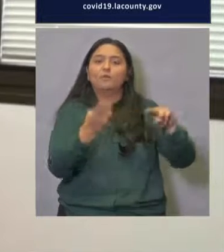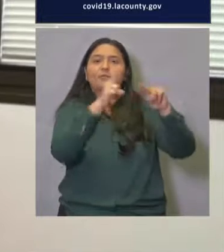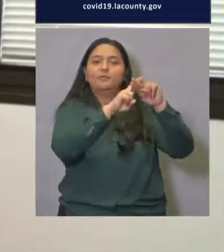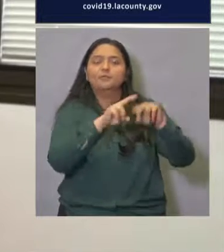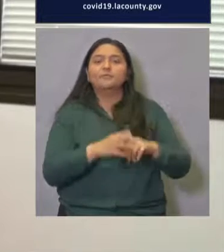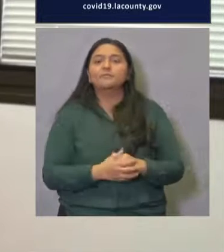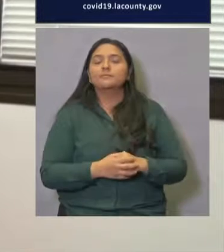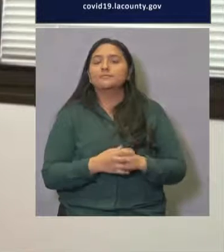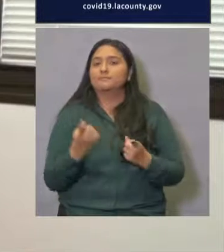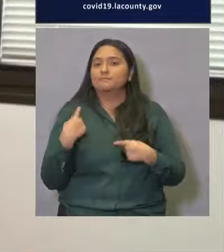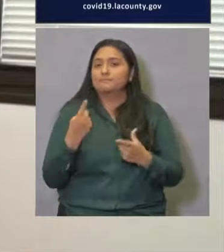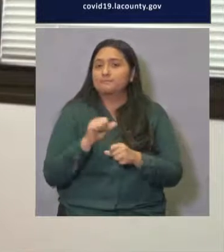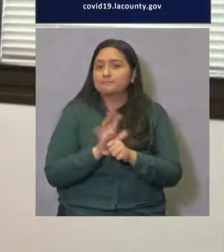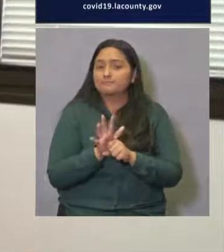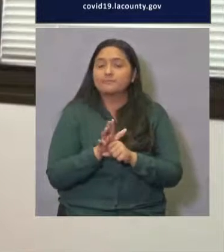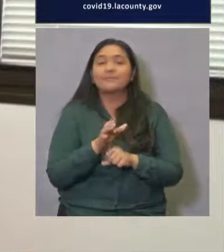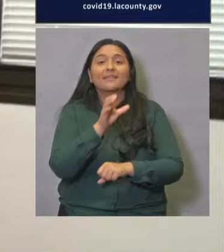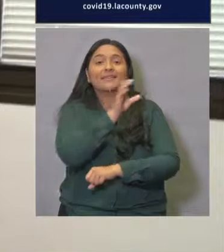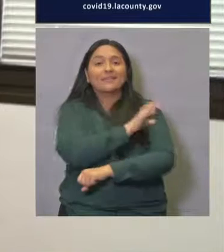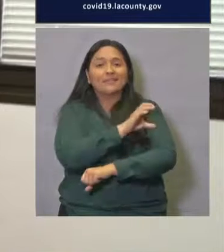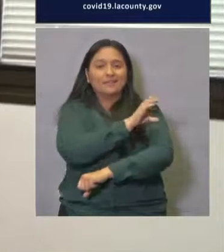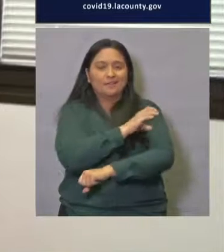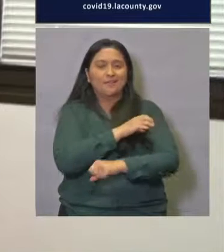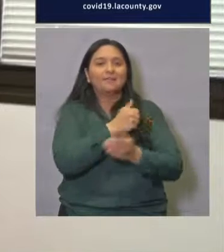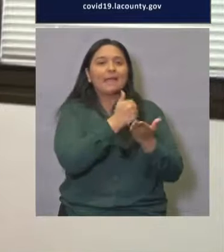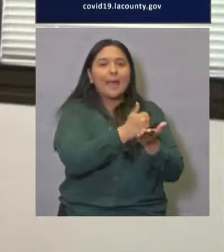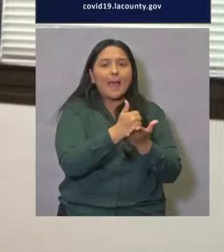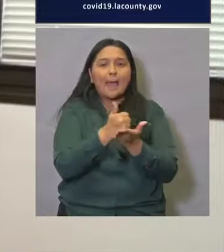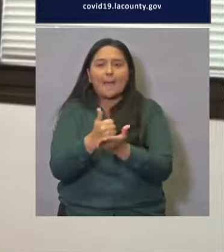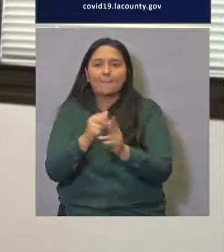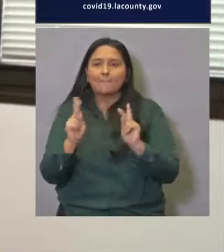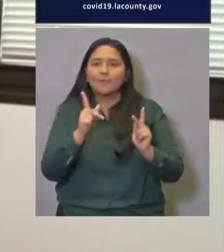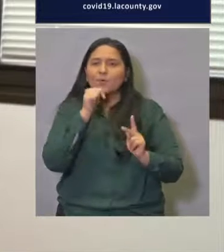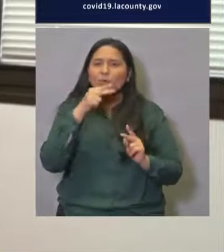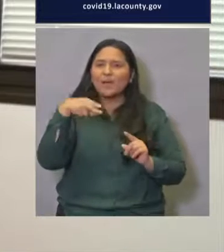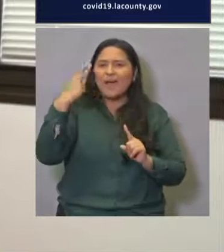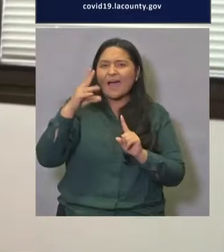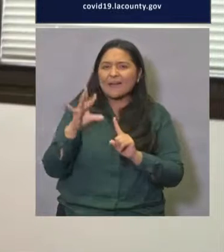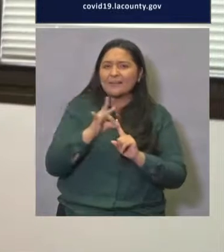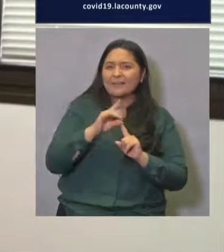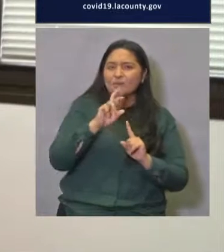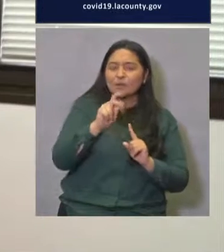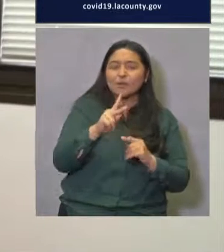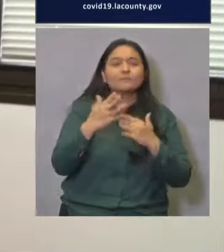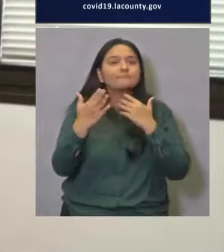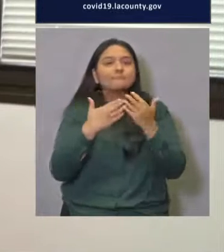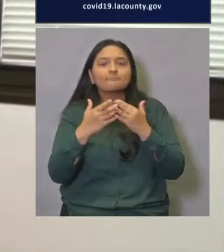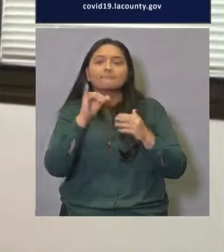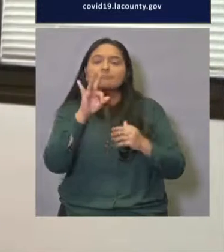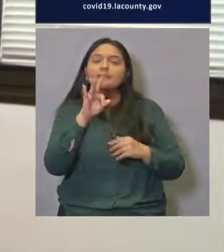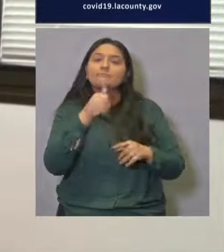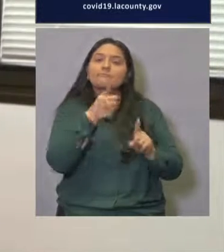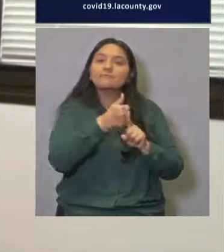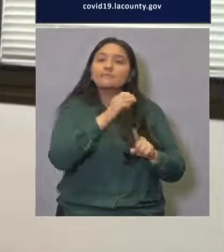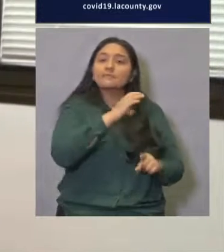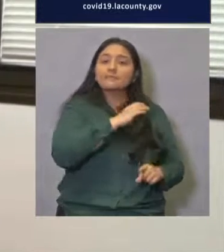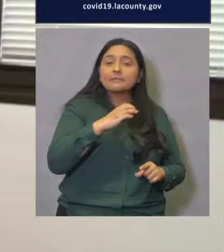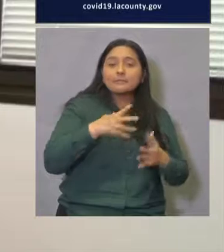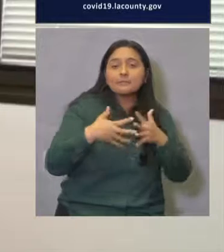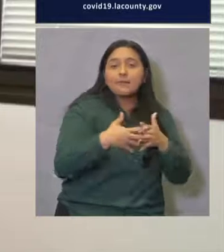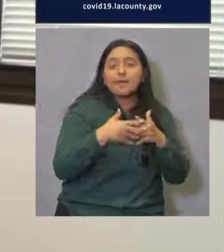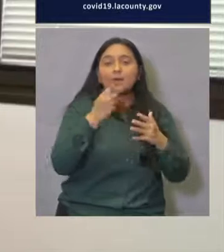estas clínicas han brindado cuidado a los más vulnerables. Hay comunidades sin papeles o sin seguro médico. Han